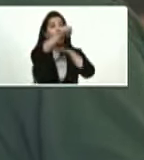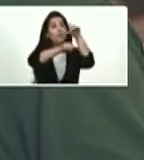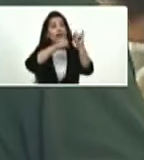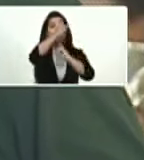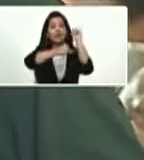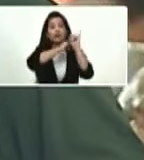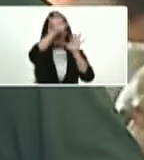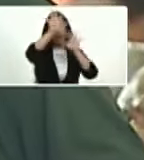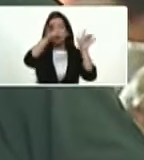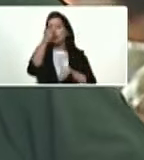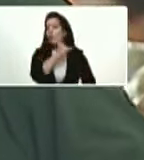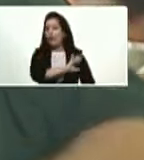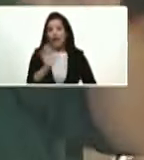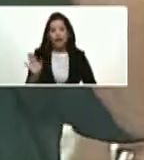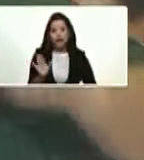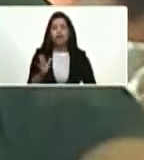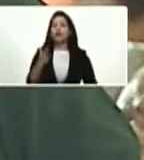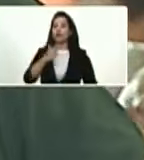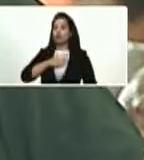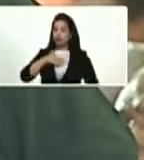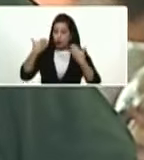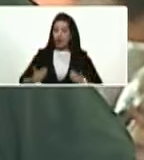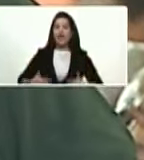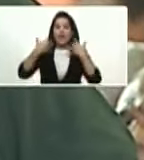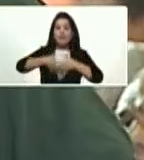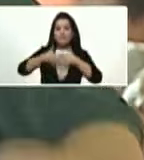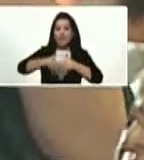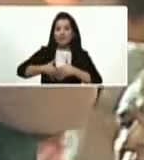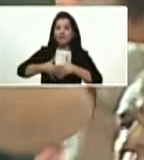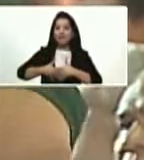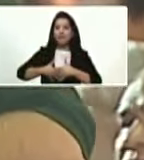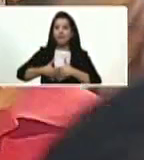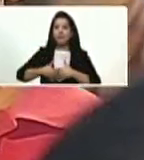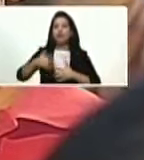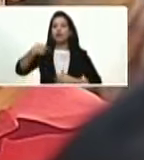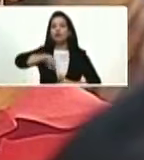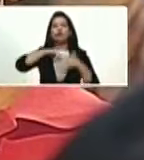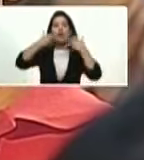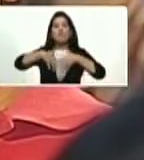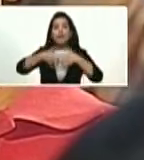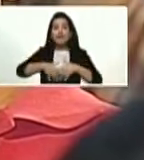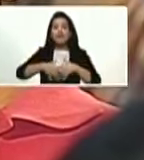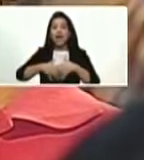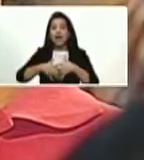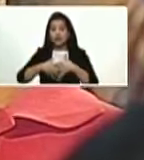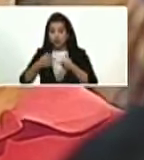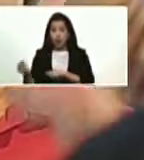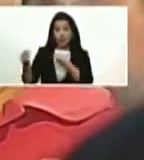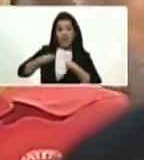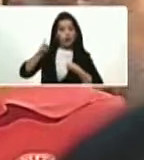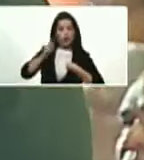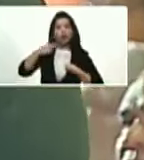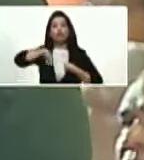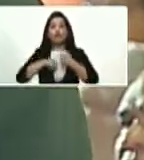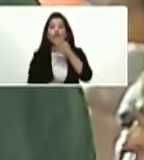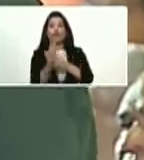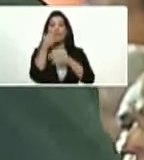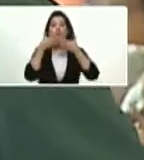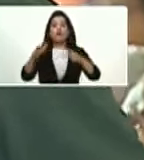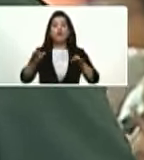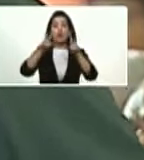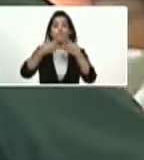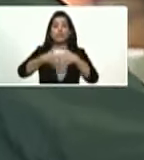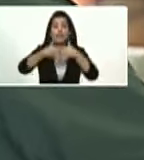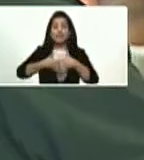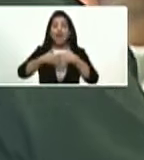empresa industrial que no es recuperada, es creada por el Poder Popular de 300 toneladas diarias